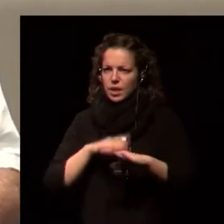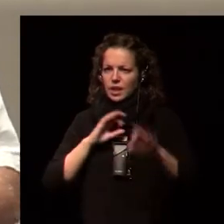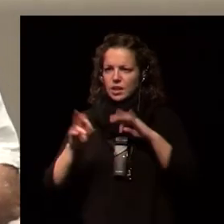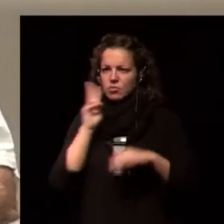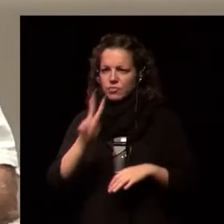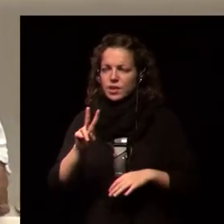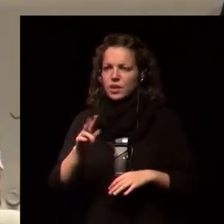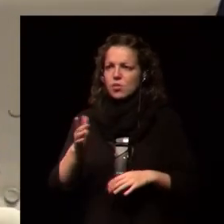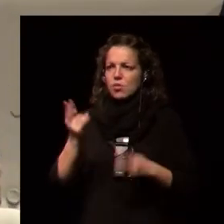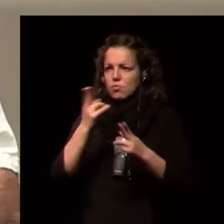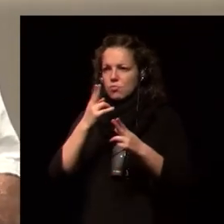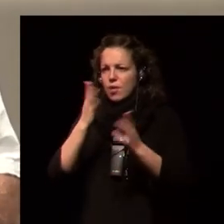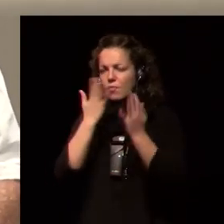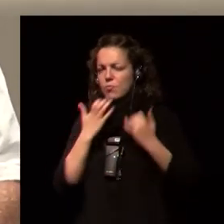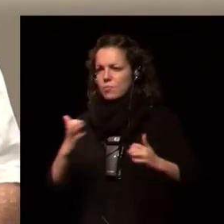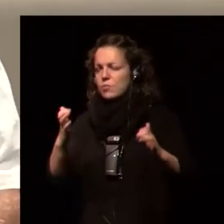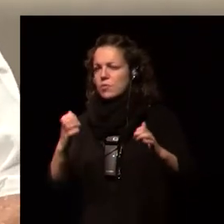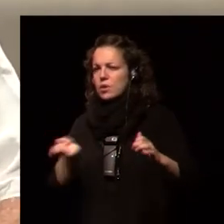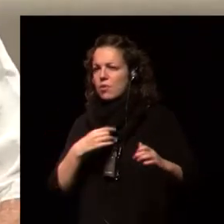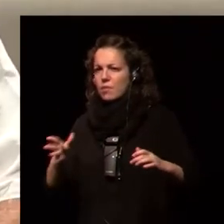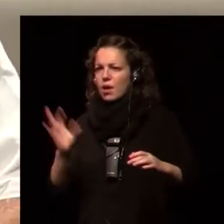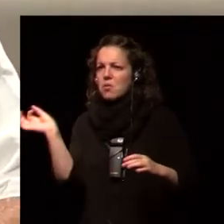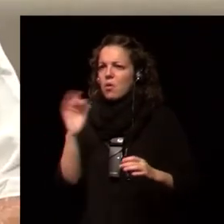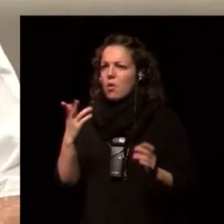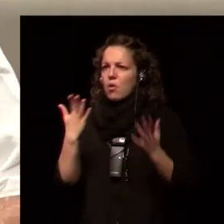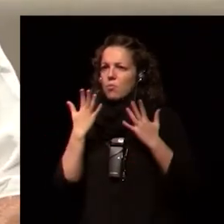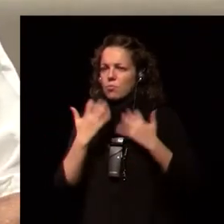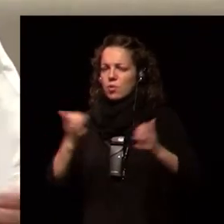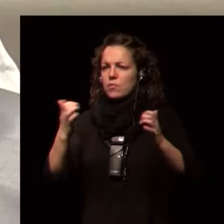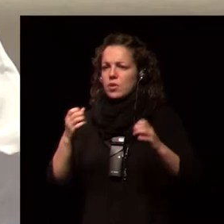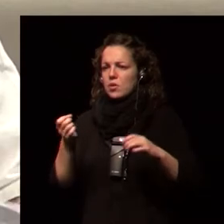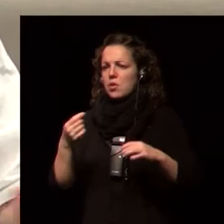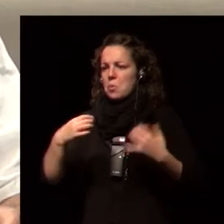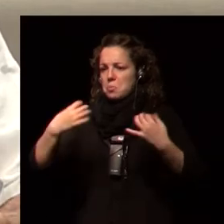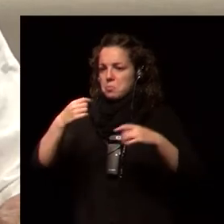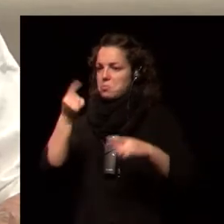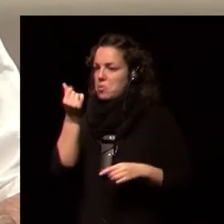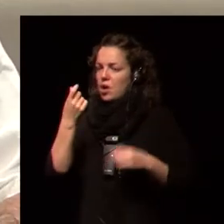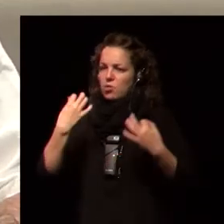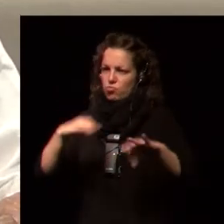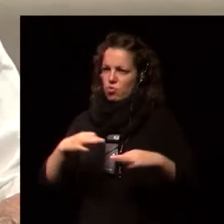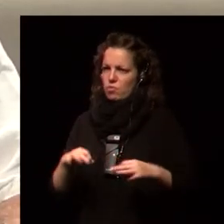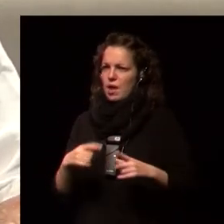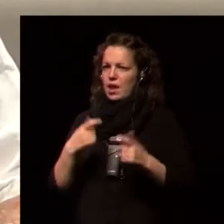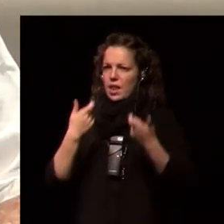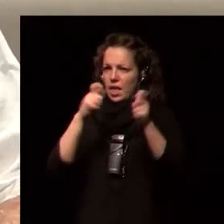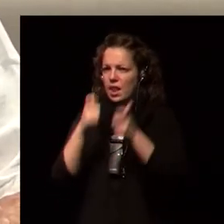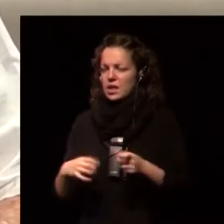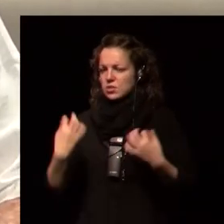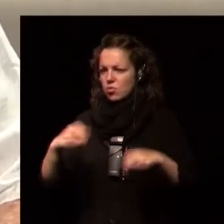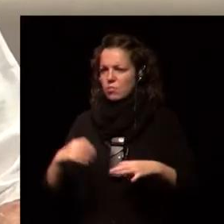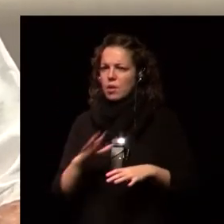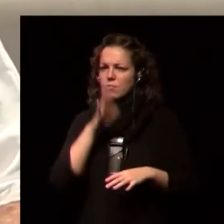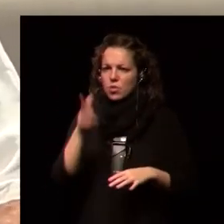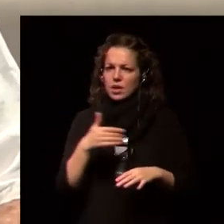llamar eso mainstreaming. Y desde luego, tras ver cómo los grupos Big Heart en Australia están utilizando esta estrategia